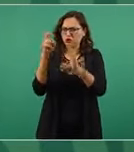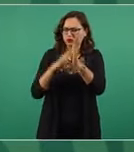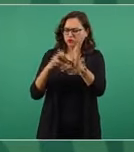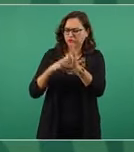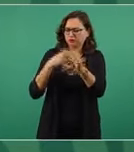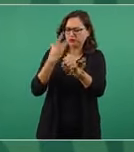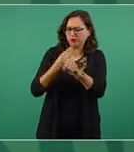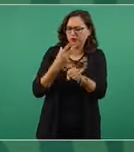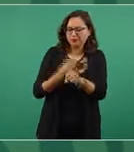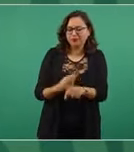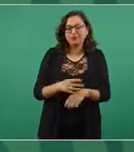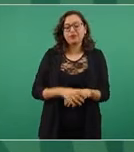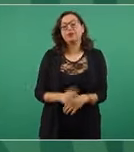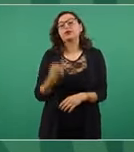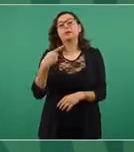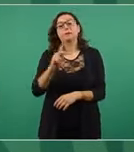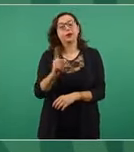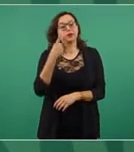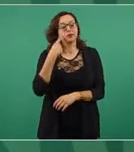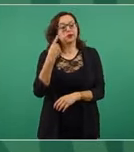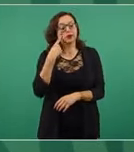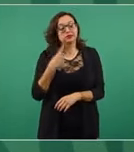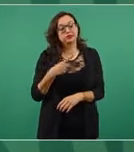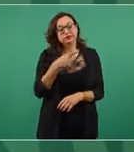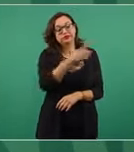Sepulcros blanqueados.